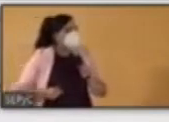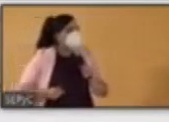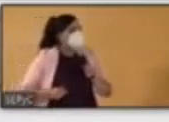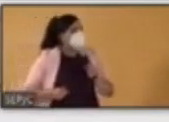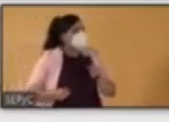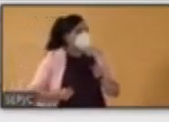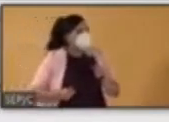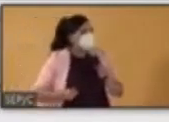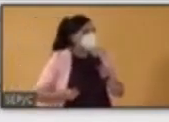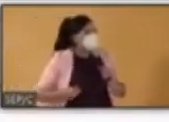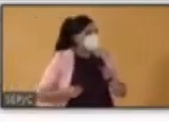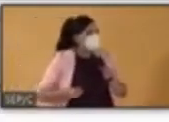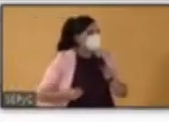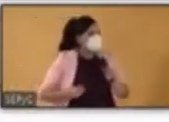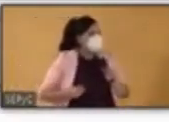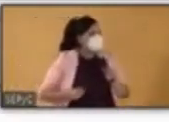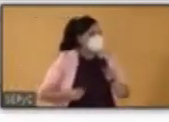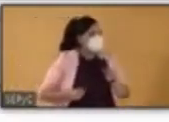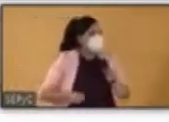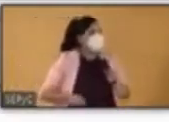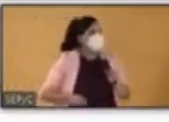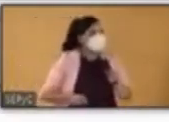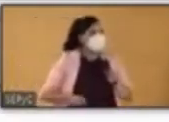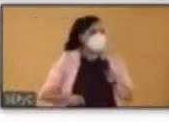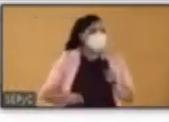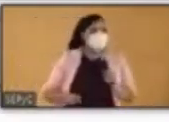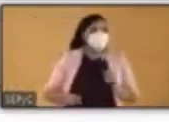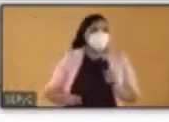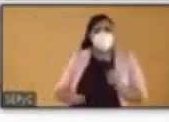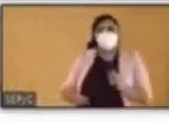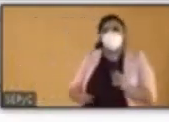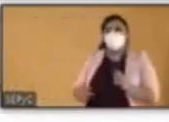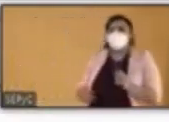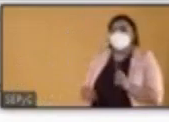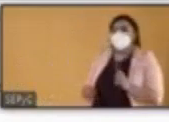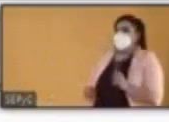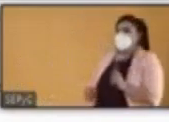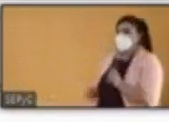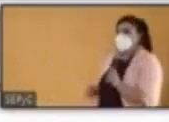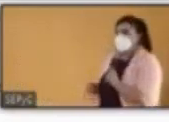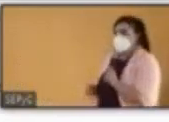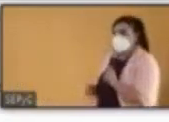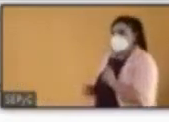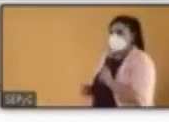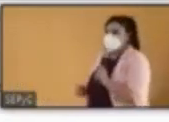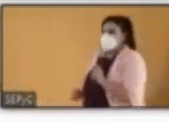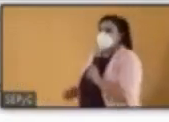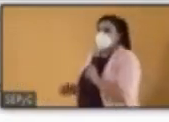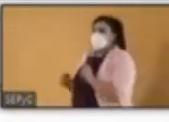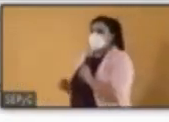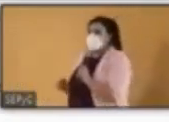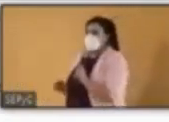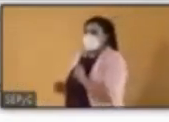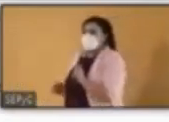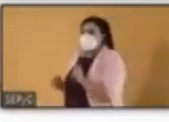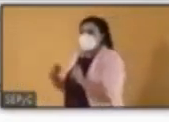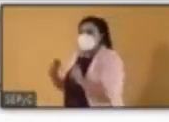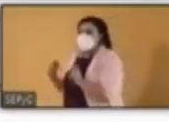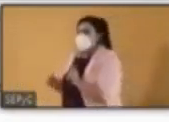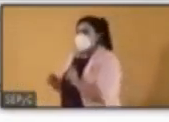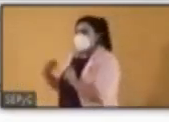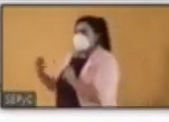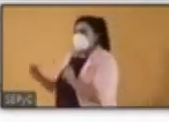Pasamos a los datos del empleo. Para el supuesto de aquellas personas o servidores públicos aquí presentes